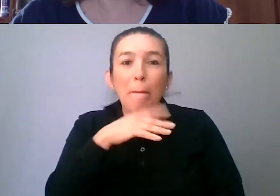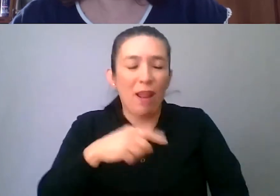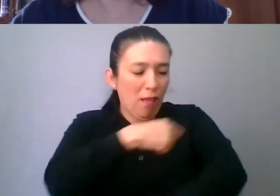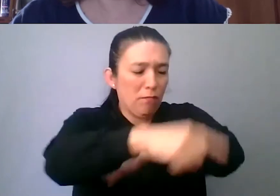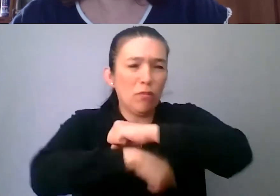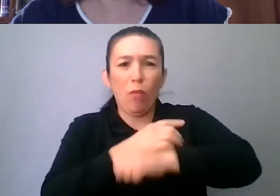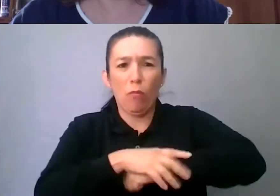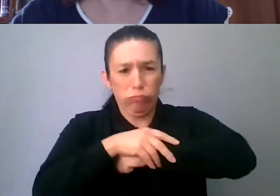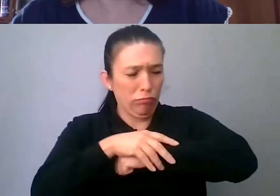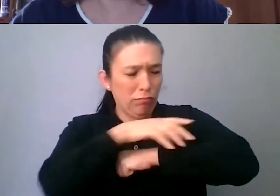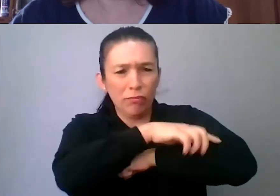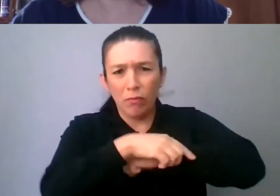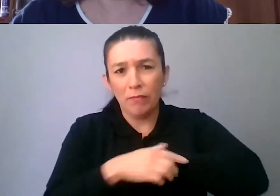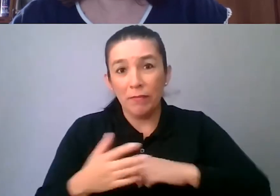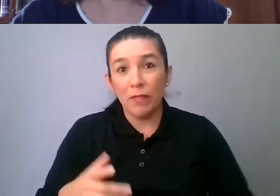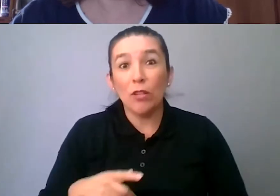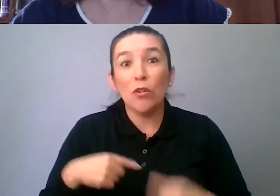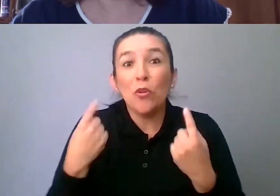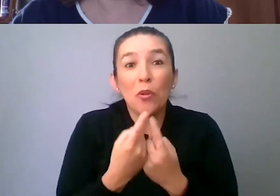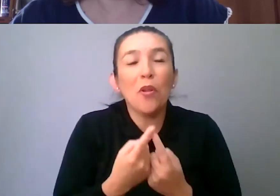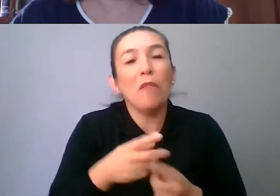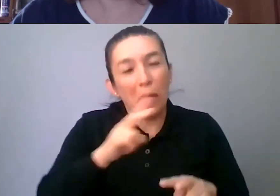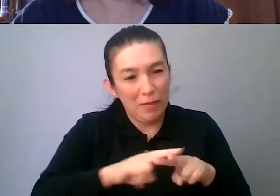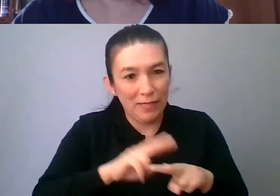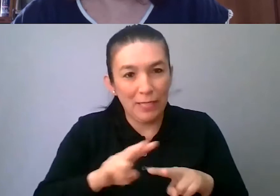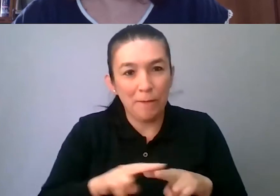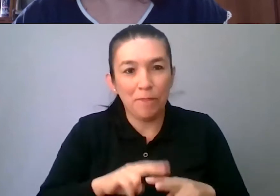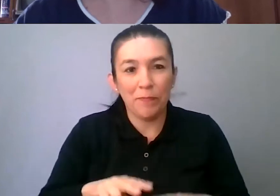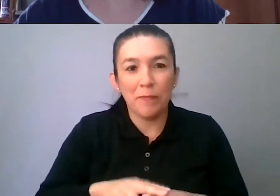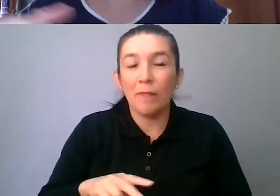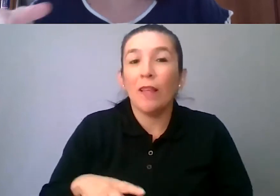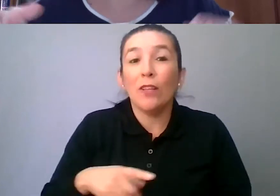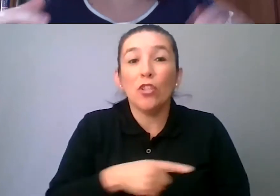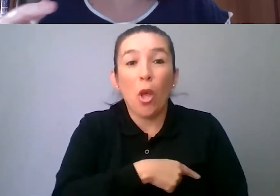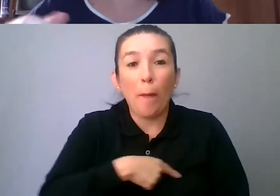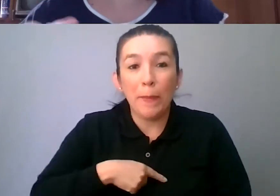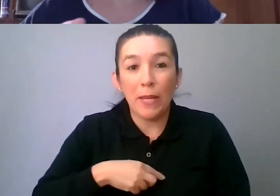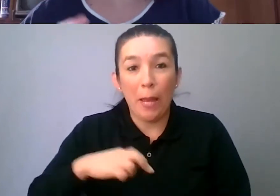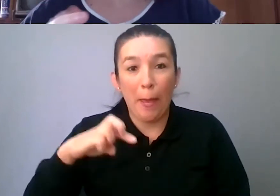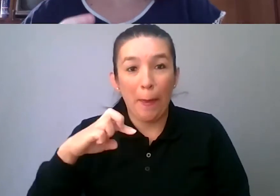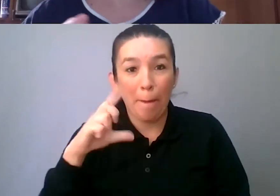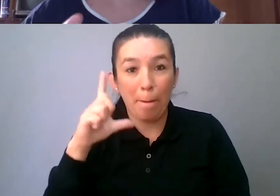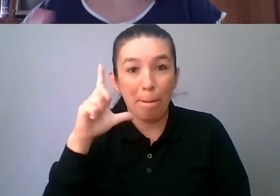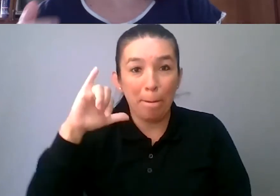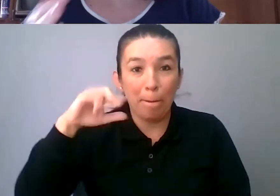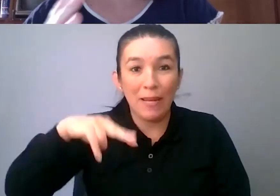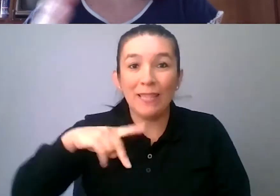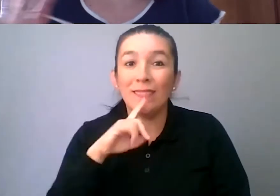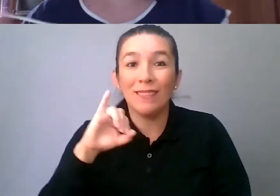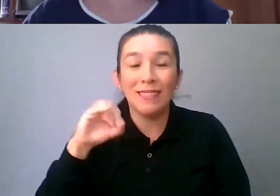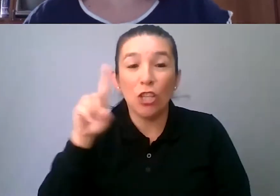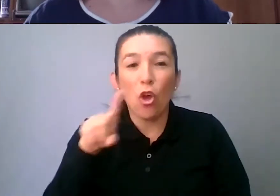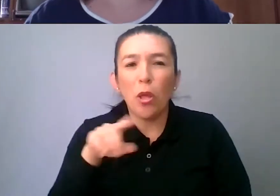camilla. Nosotros vamos a hacer una figura que se llama plintios brocos, que es el